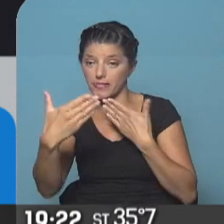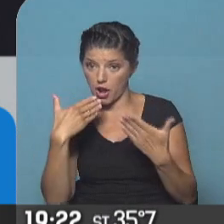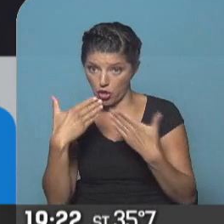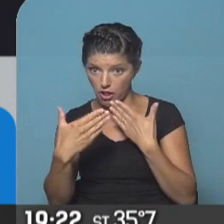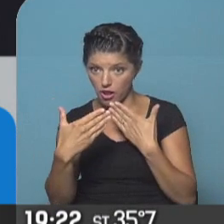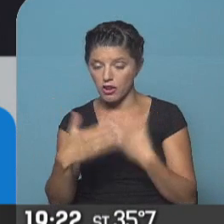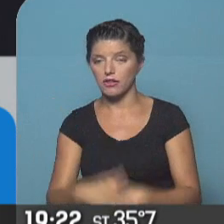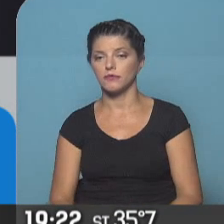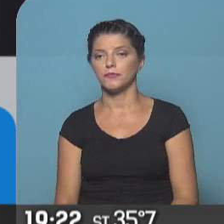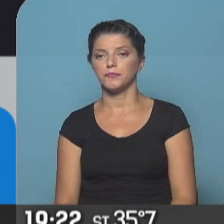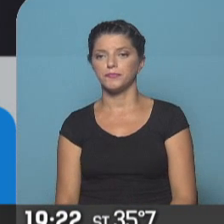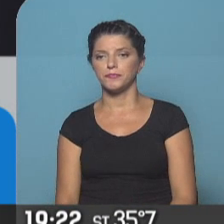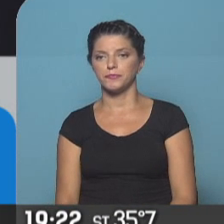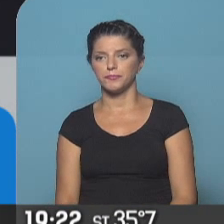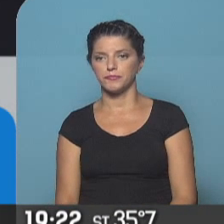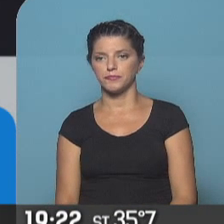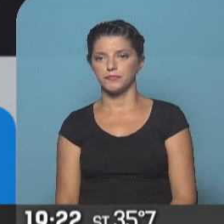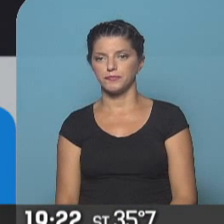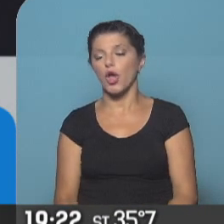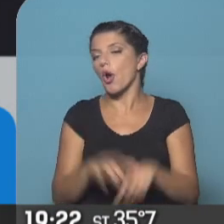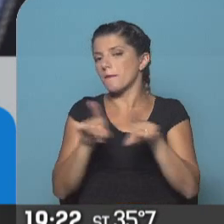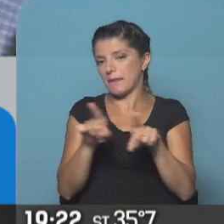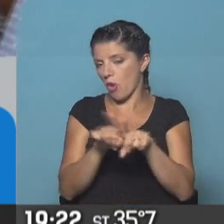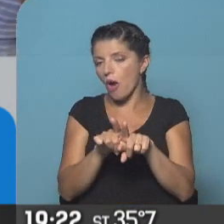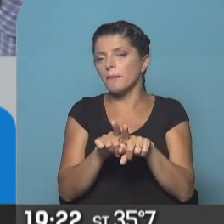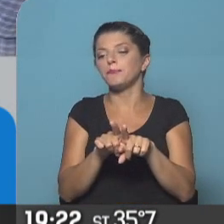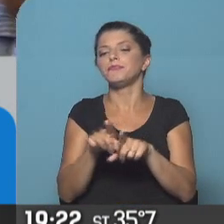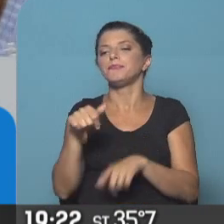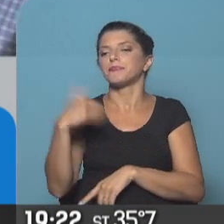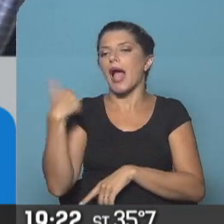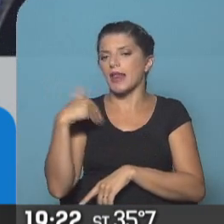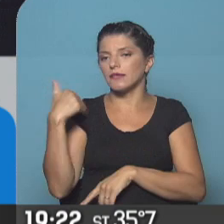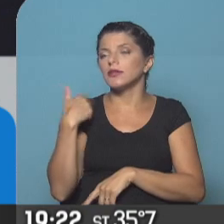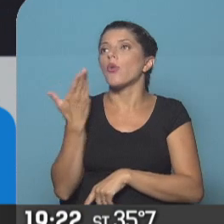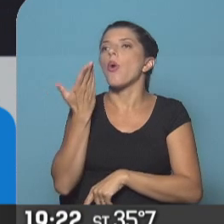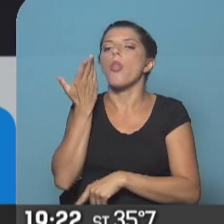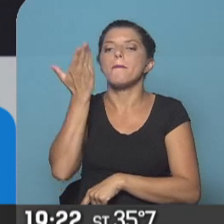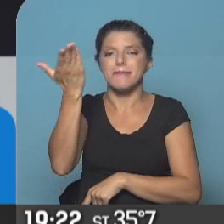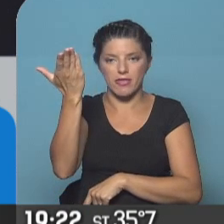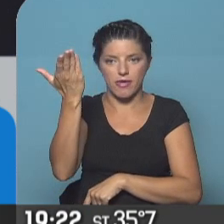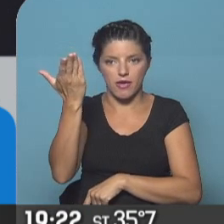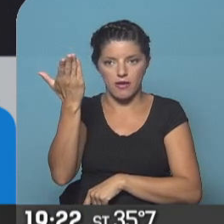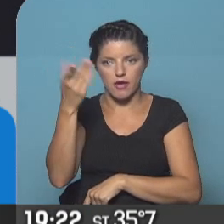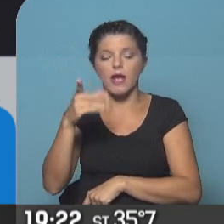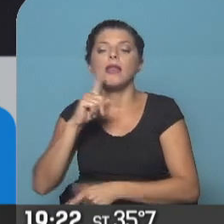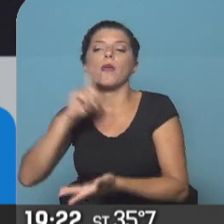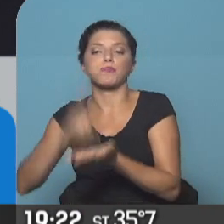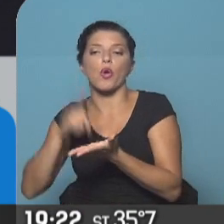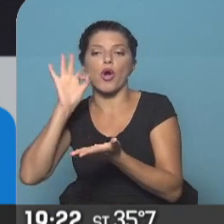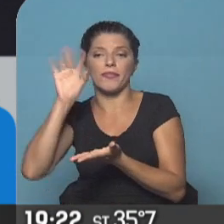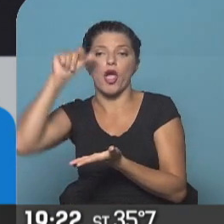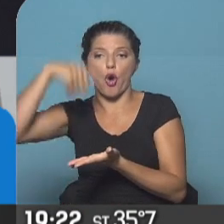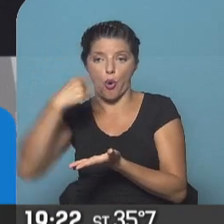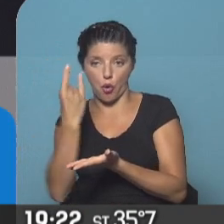planteando, de la misma manera que Argentina se plantea que se cumpla la resolución de Naciones Unidas de dialogar con el Reino